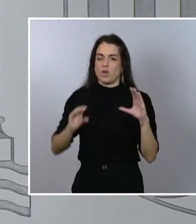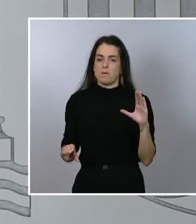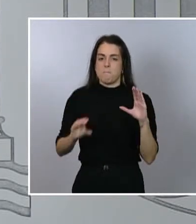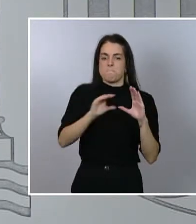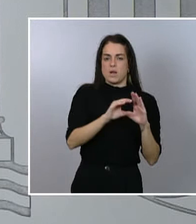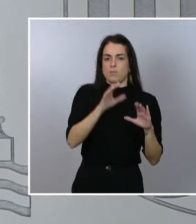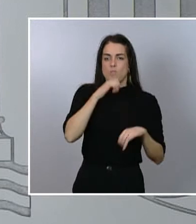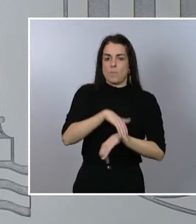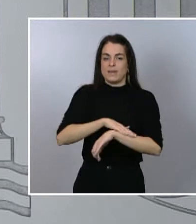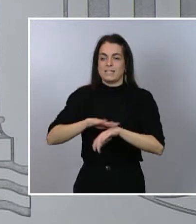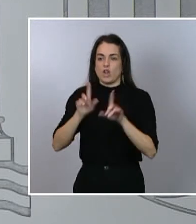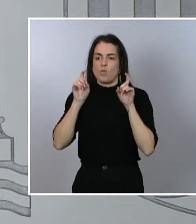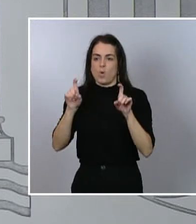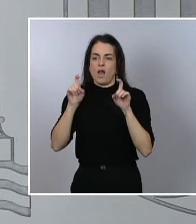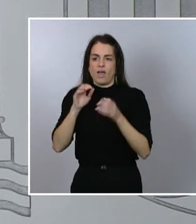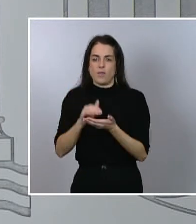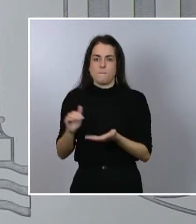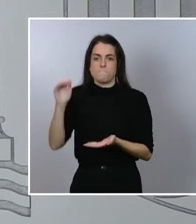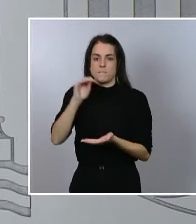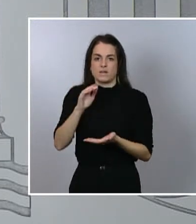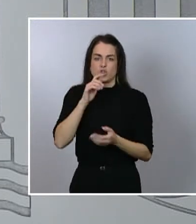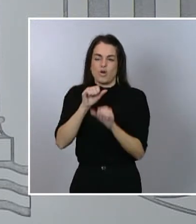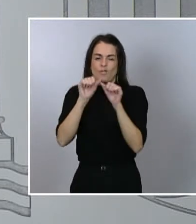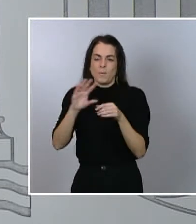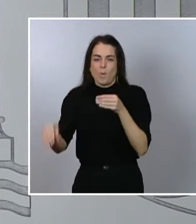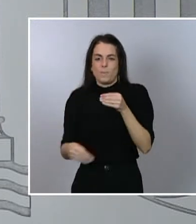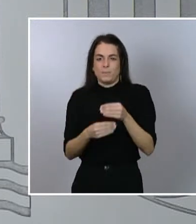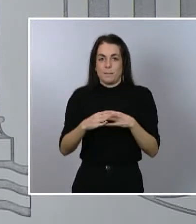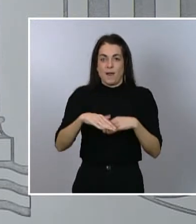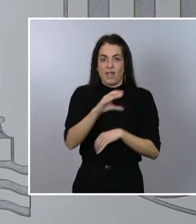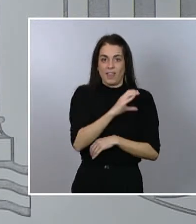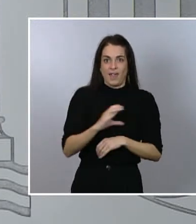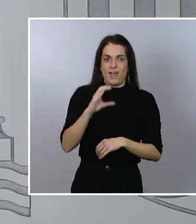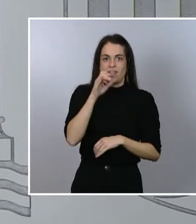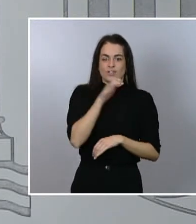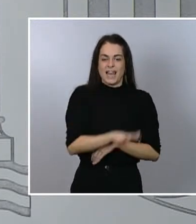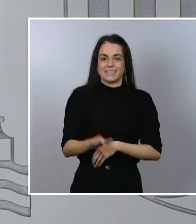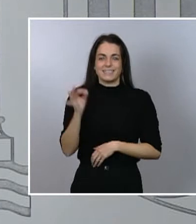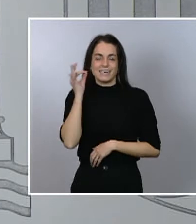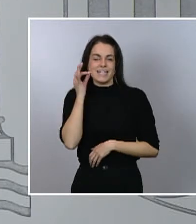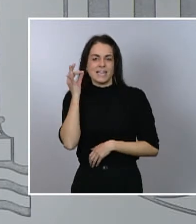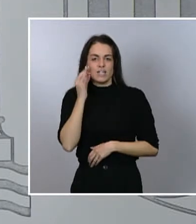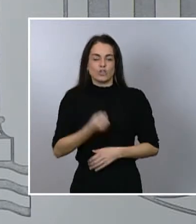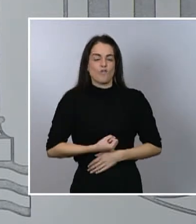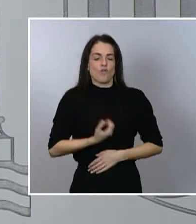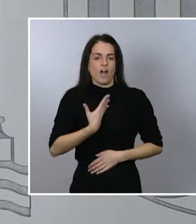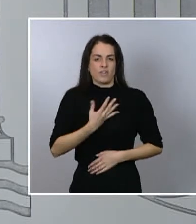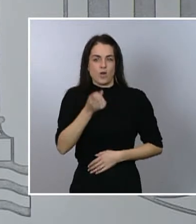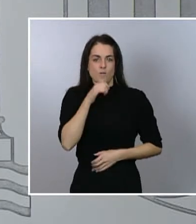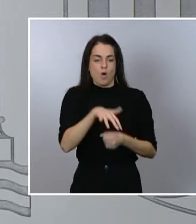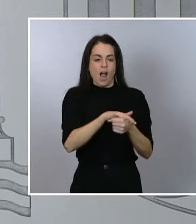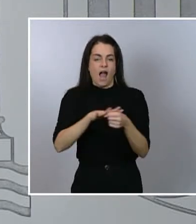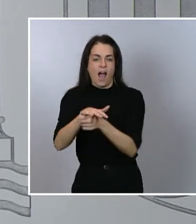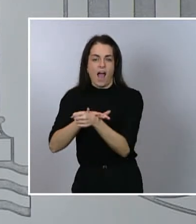Educación de forma complementaria para que las niñas tengan vocación sobre las áreas de disciplina que en este momento